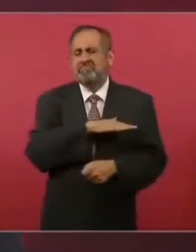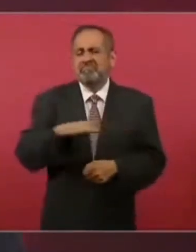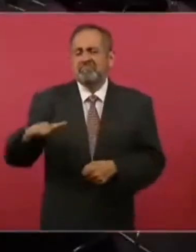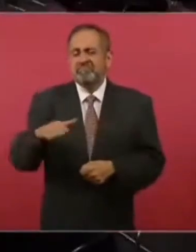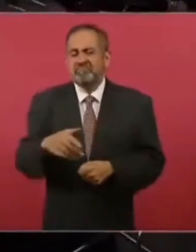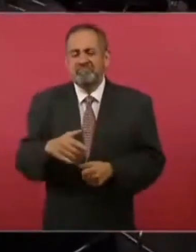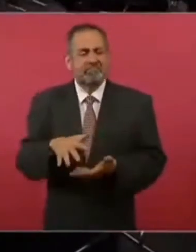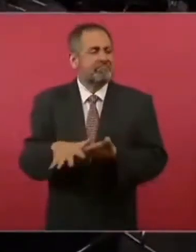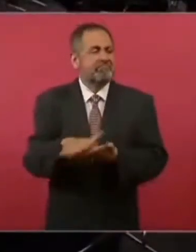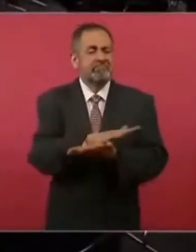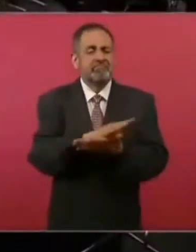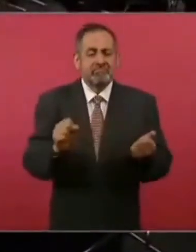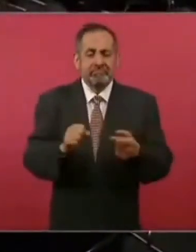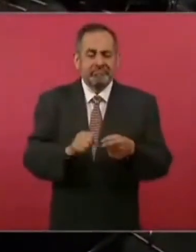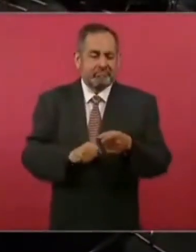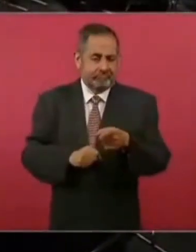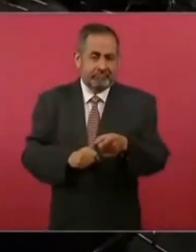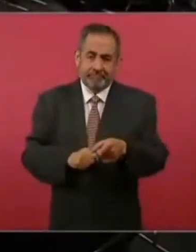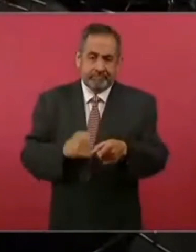de